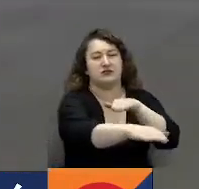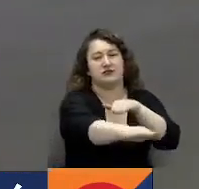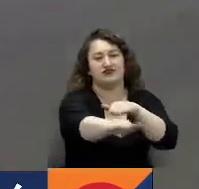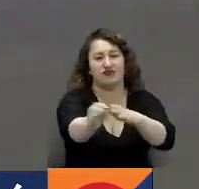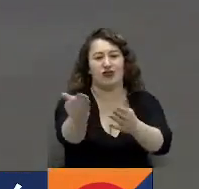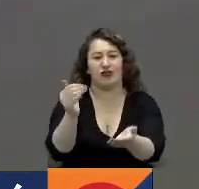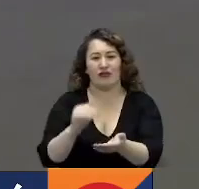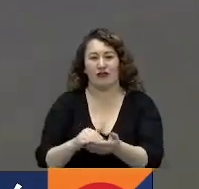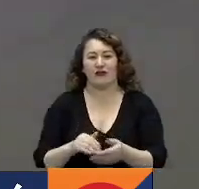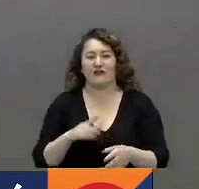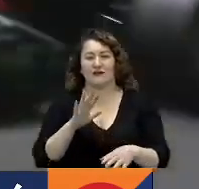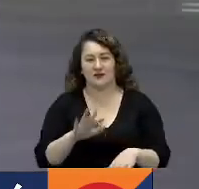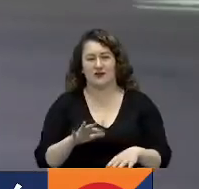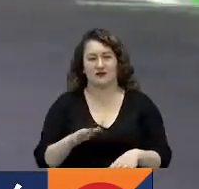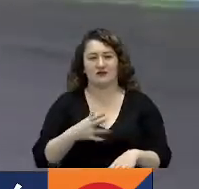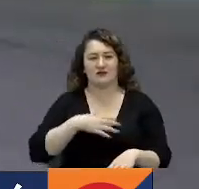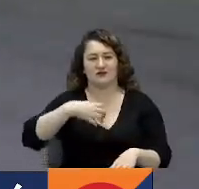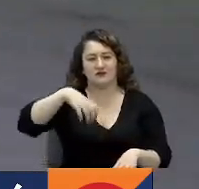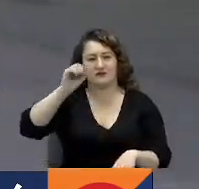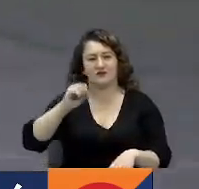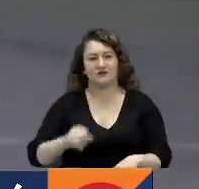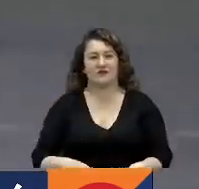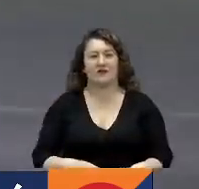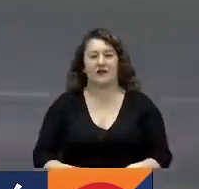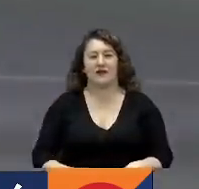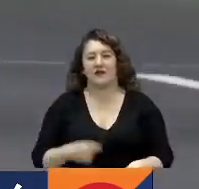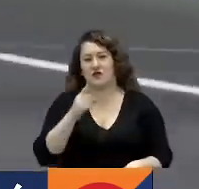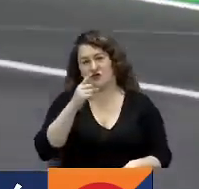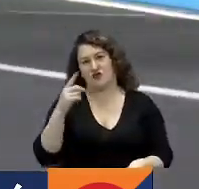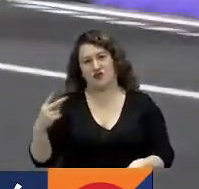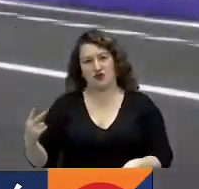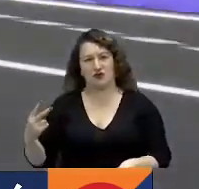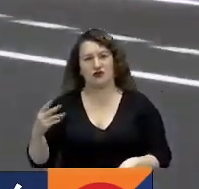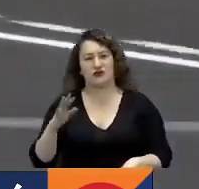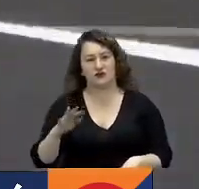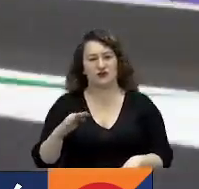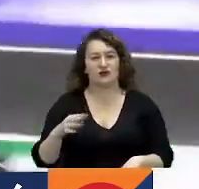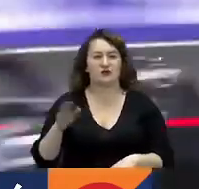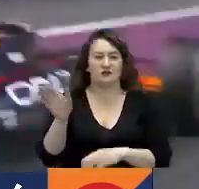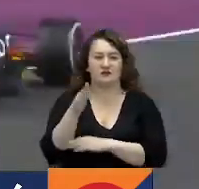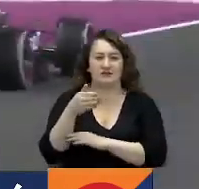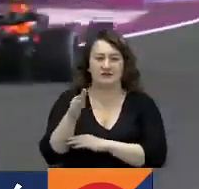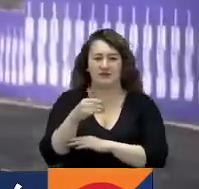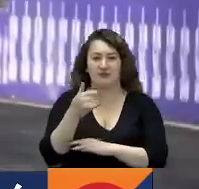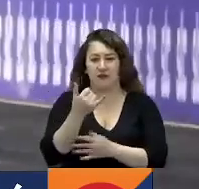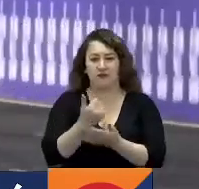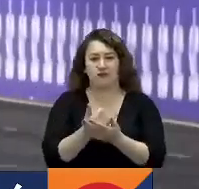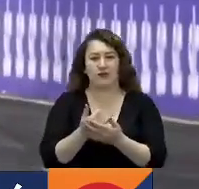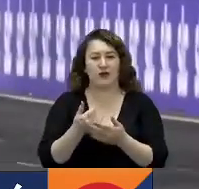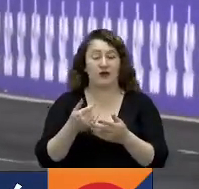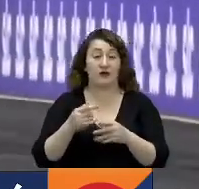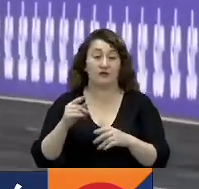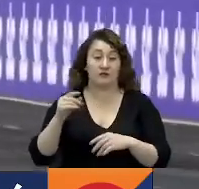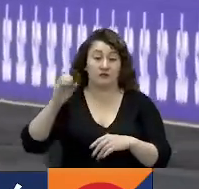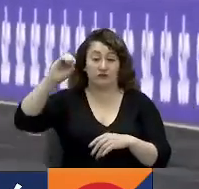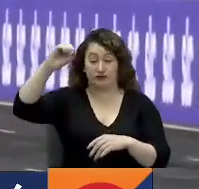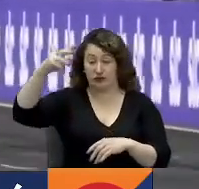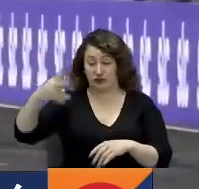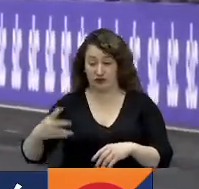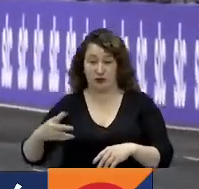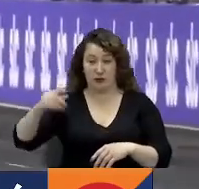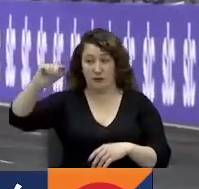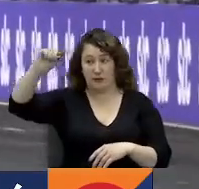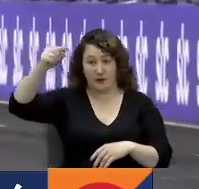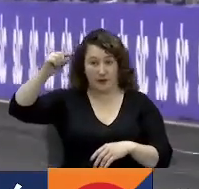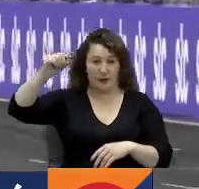Red Bull hiciera otra vez el 1-2 con la bandera cuadros. Verstappen es primero en la clasificación general y Pérez segundo en la